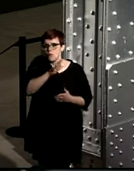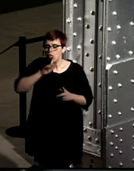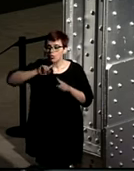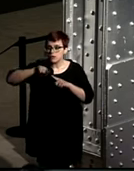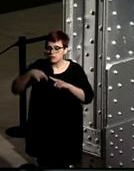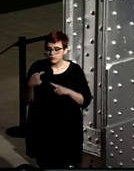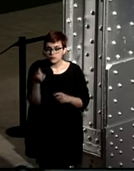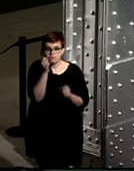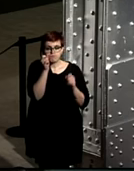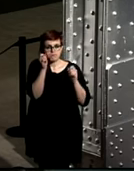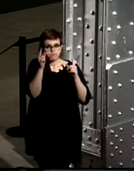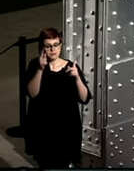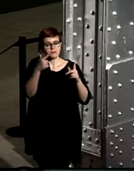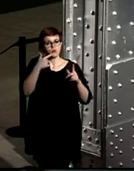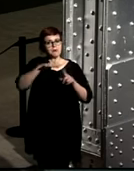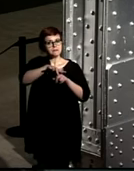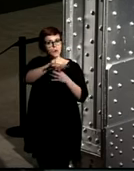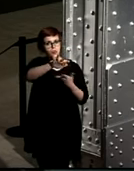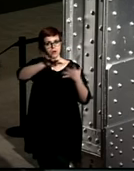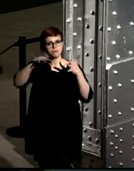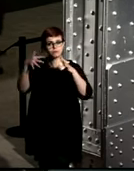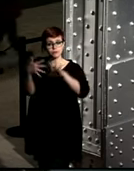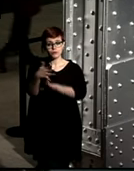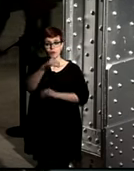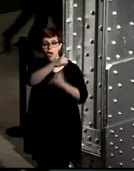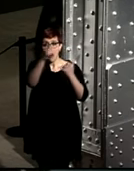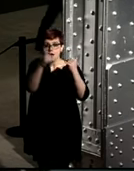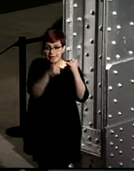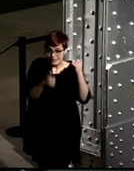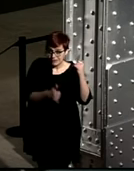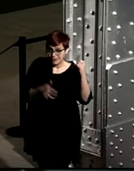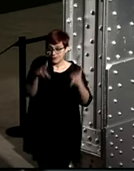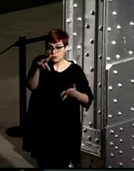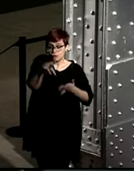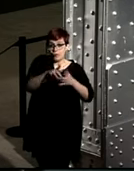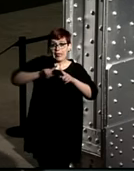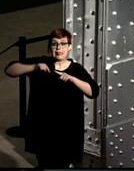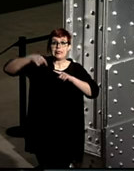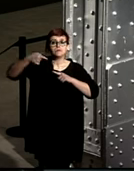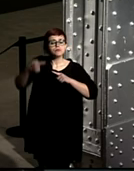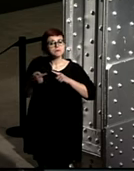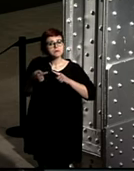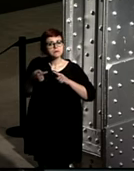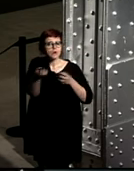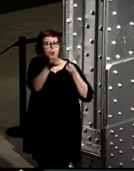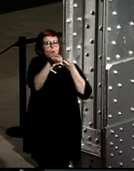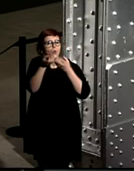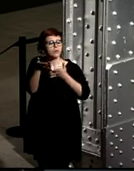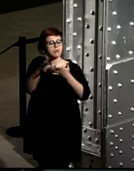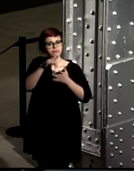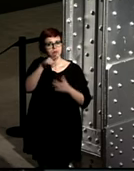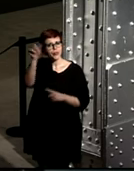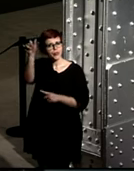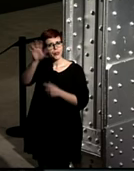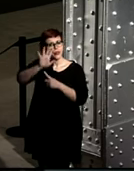un giro diferente y llegó el momento, pues la crisis, las pocas salidas, que alguien decidió que lo que había que contar era pues